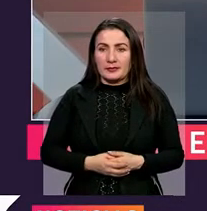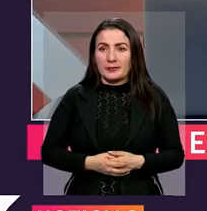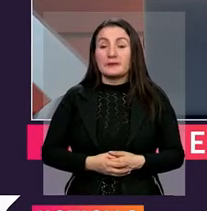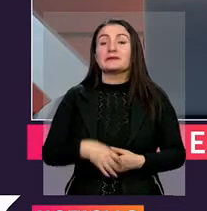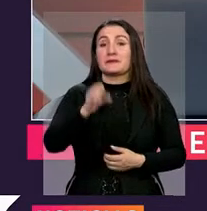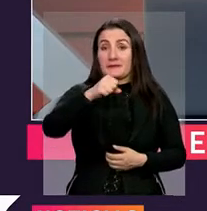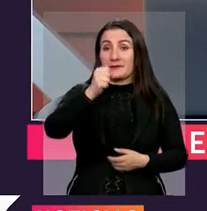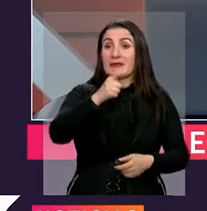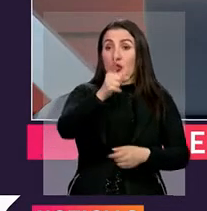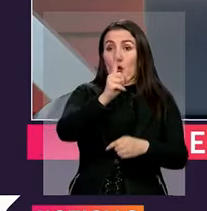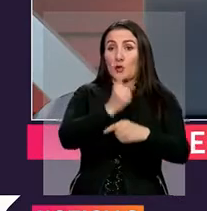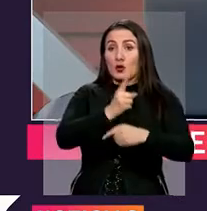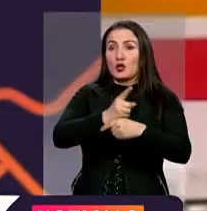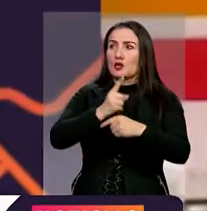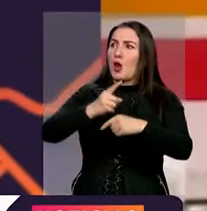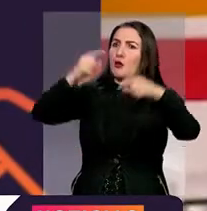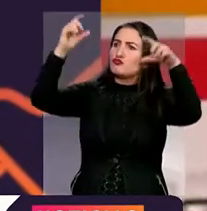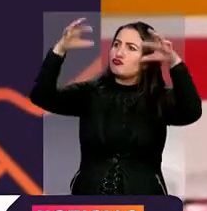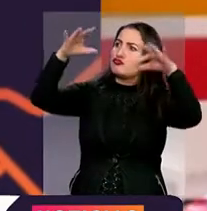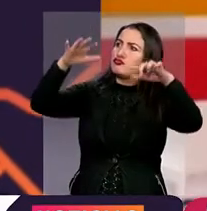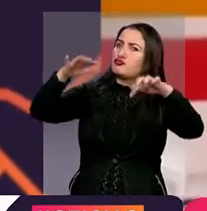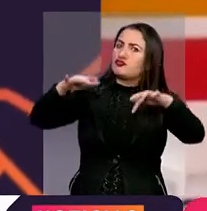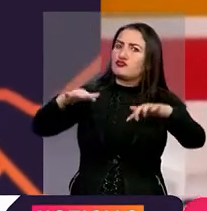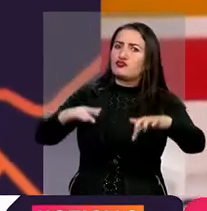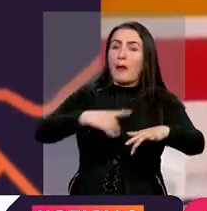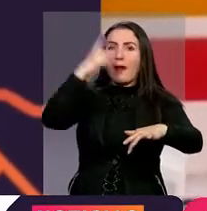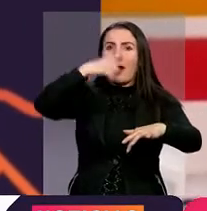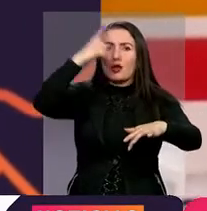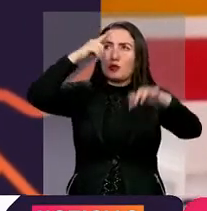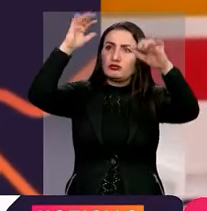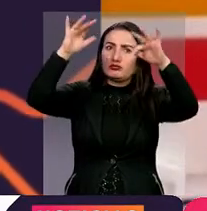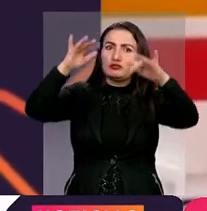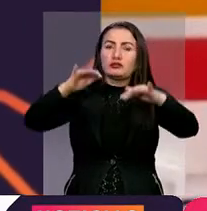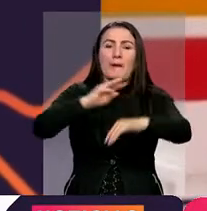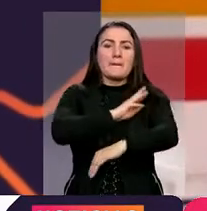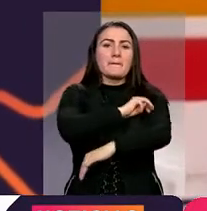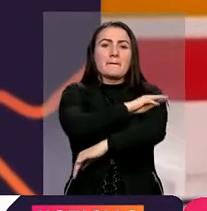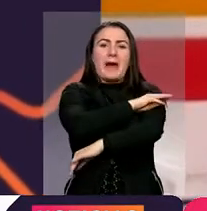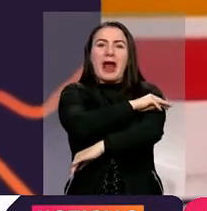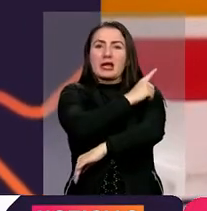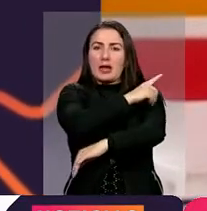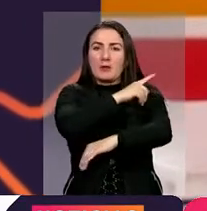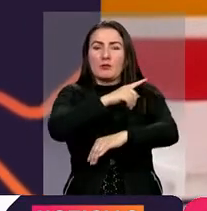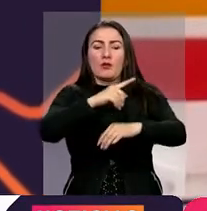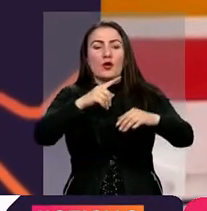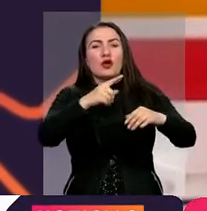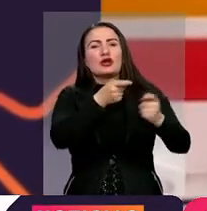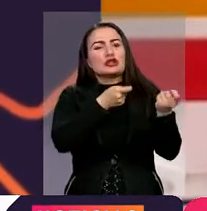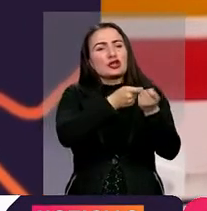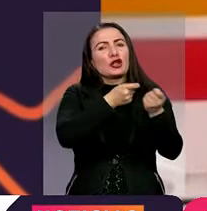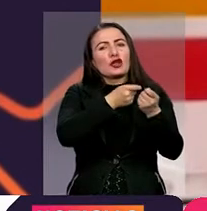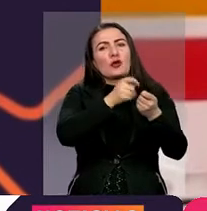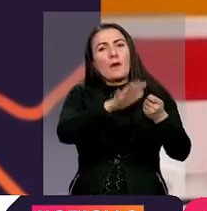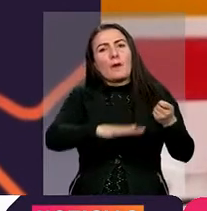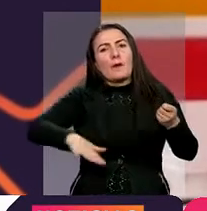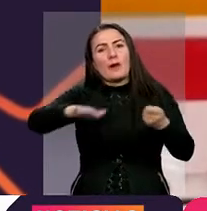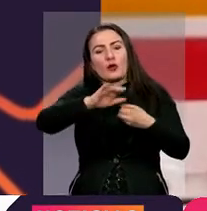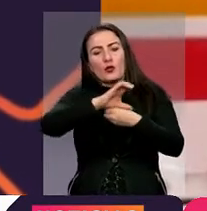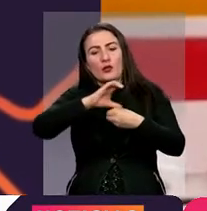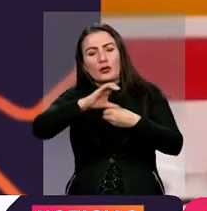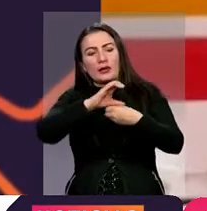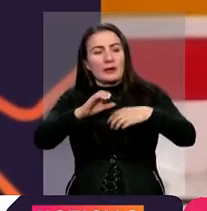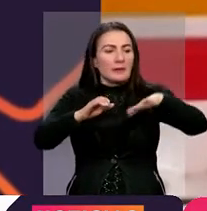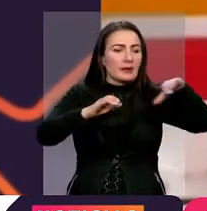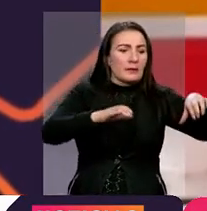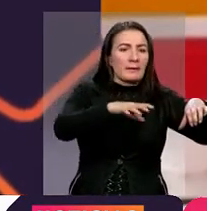Sí, efectivamente, es un reporte que tenemos principalmente en el páramo de Sumapaz, en límites entre el departamento de Cundinamarca y la